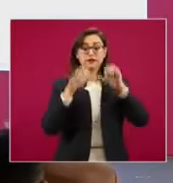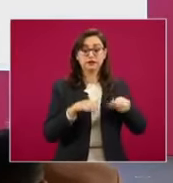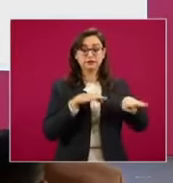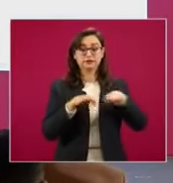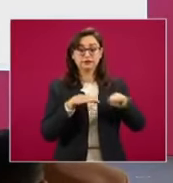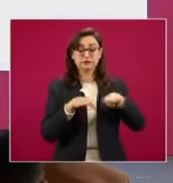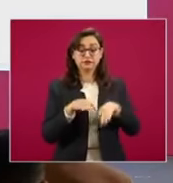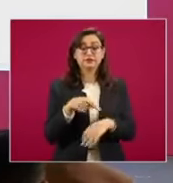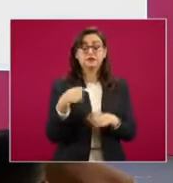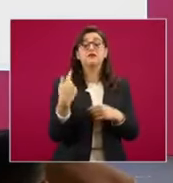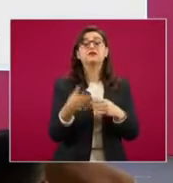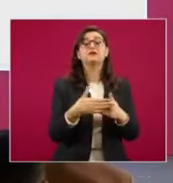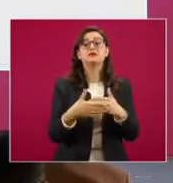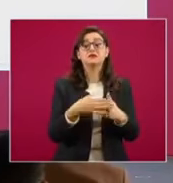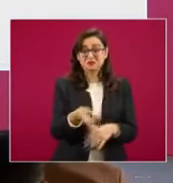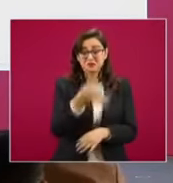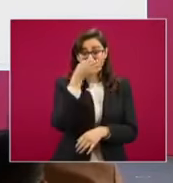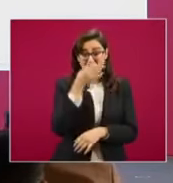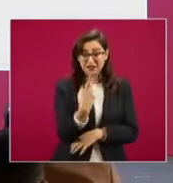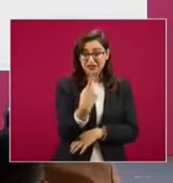si en diciembre